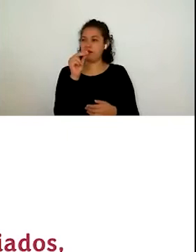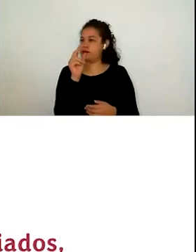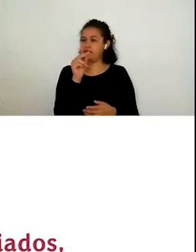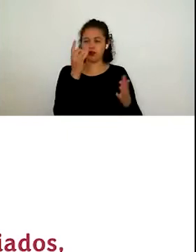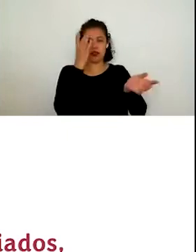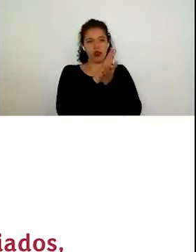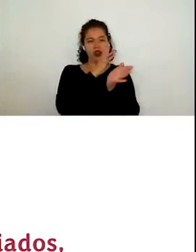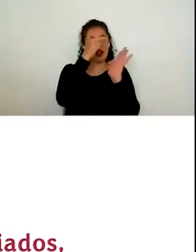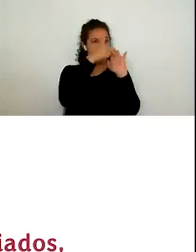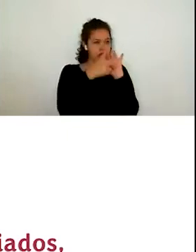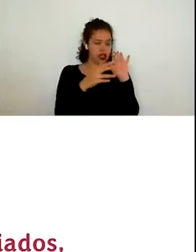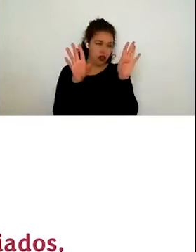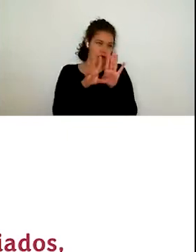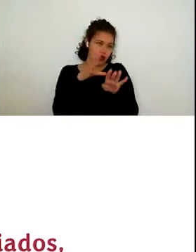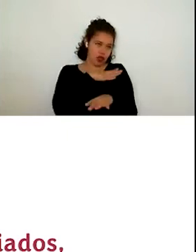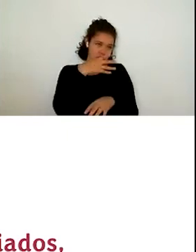de carácter general.